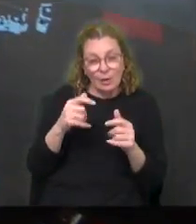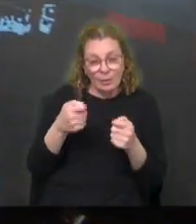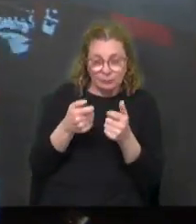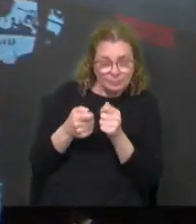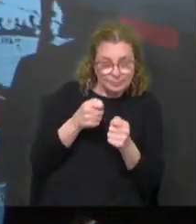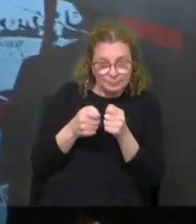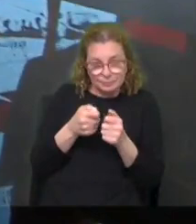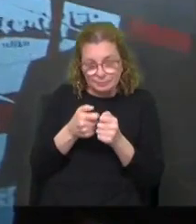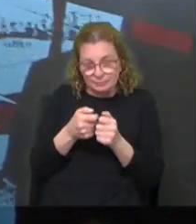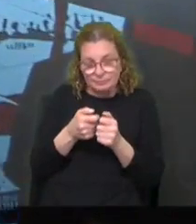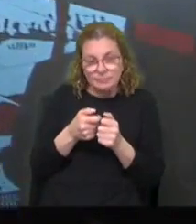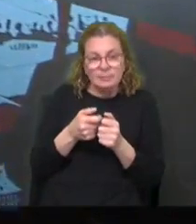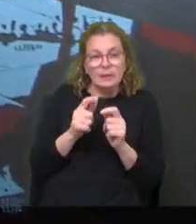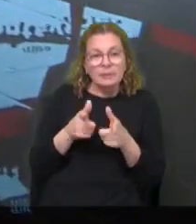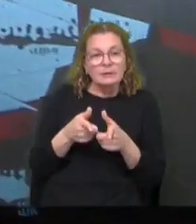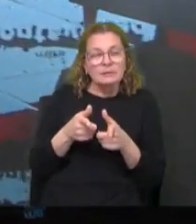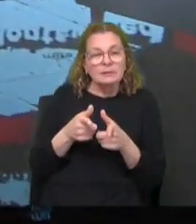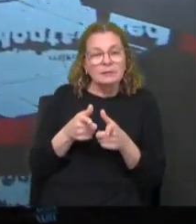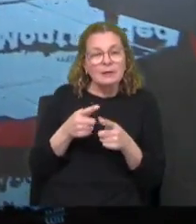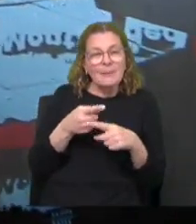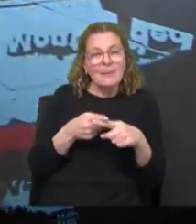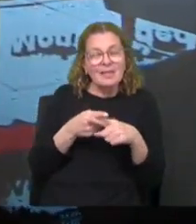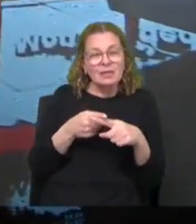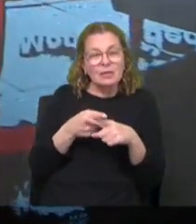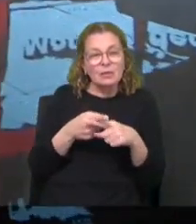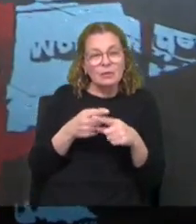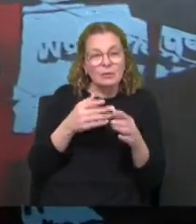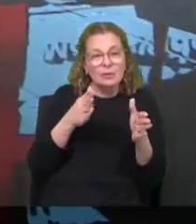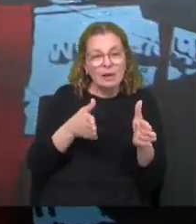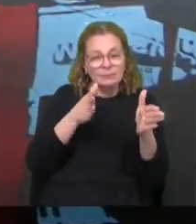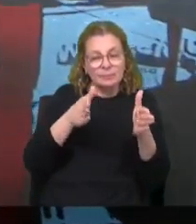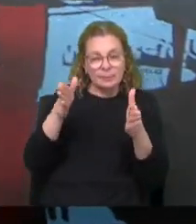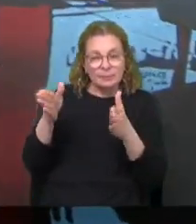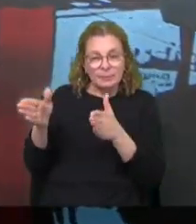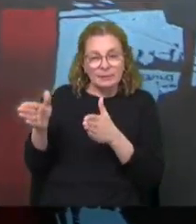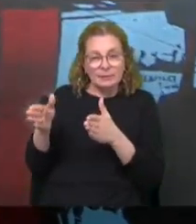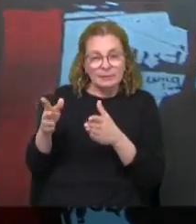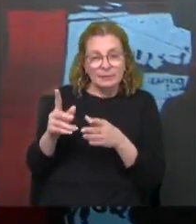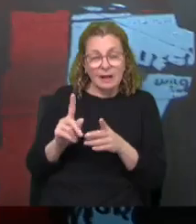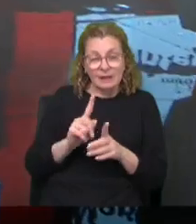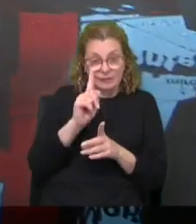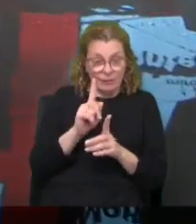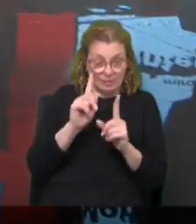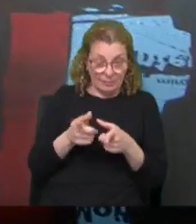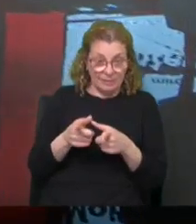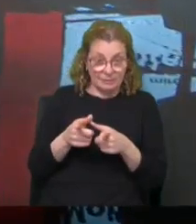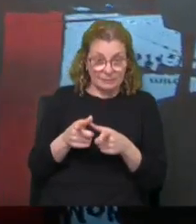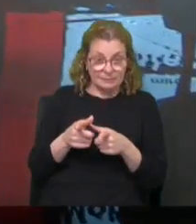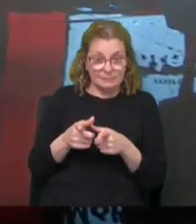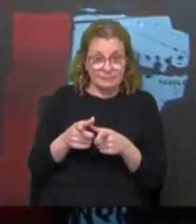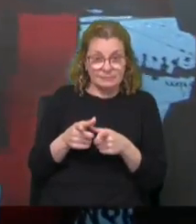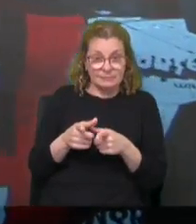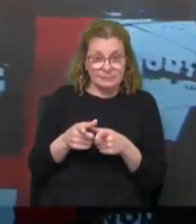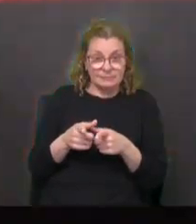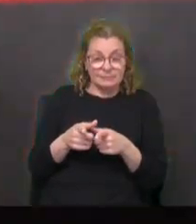zona gamer, este, y en el medio de eso hay stands también arriba. Entonces, ¿y el cosplay es como que está arriba también? Toda el la cosplay parte está por todos lados, en realidad. Bueno,